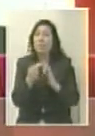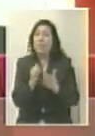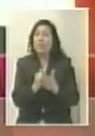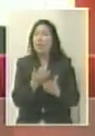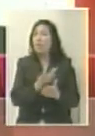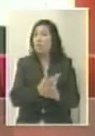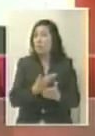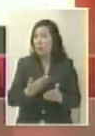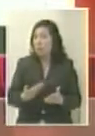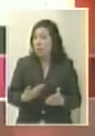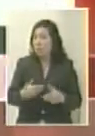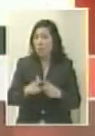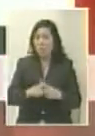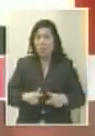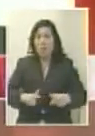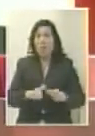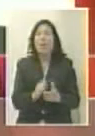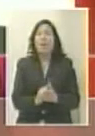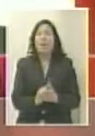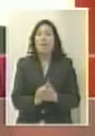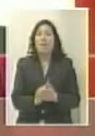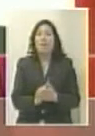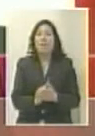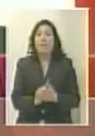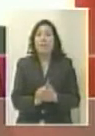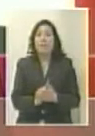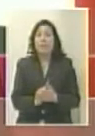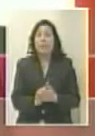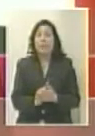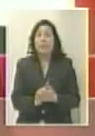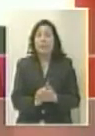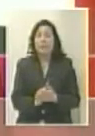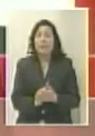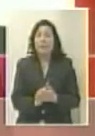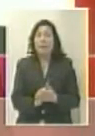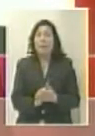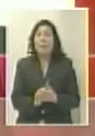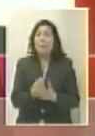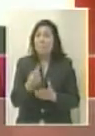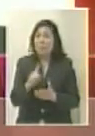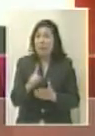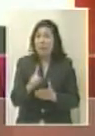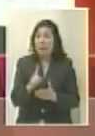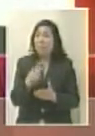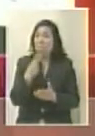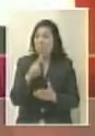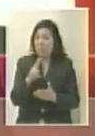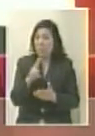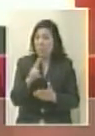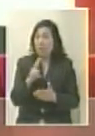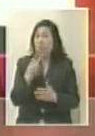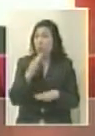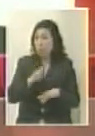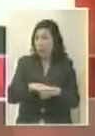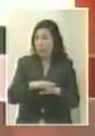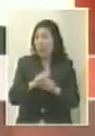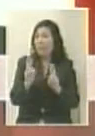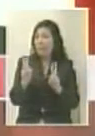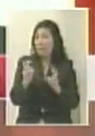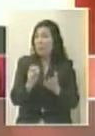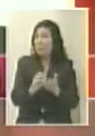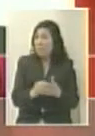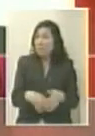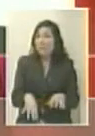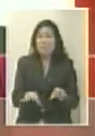los gobiernos locales. Y terminando esta parte, que es la introductoria para ya entrar al tema de la agenda, lo que es